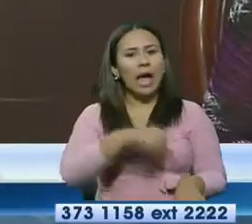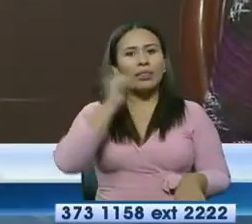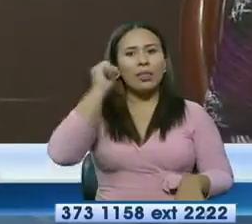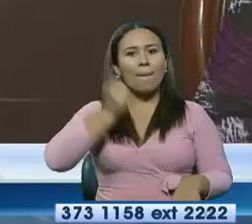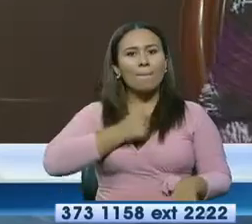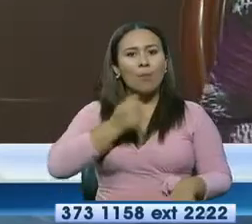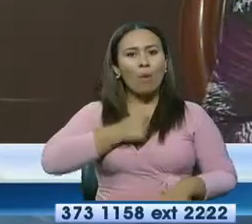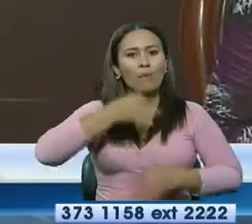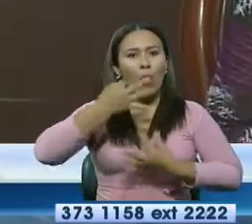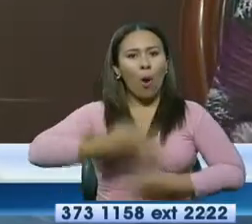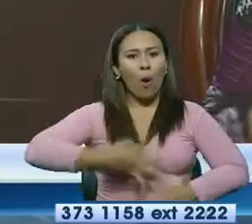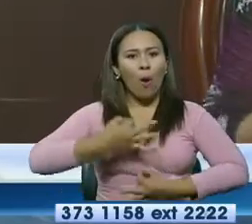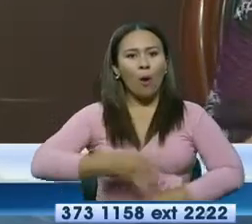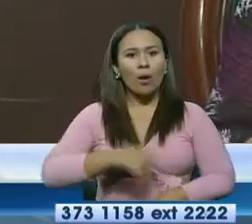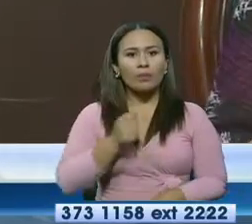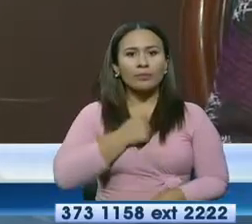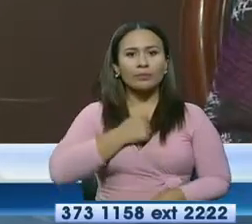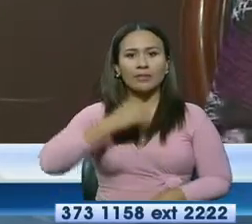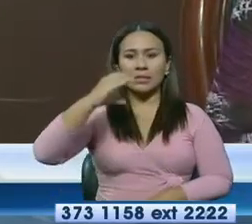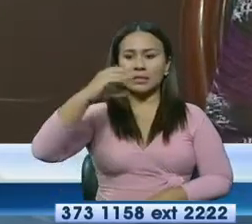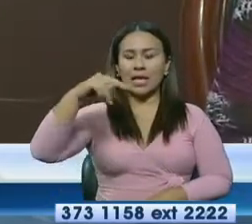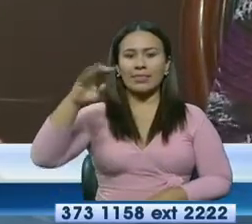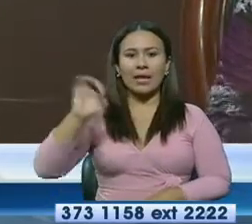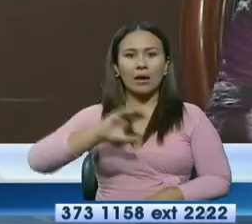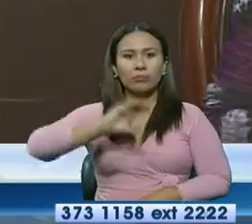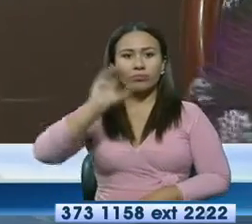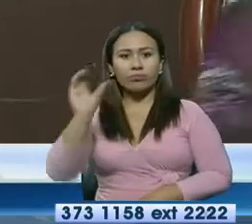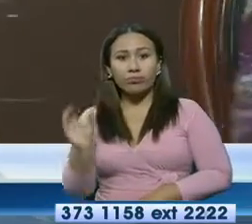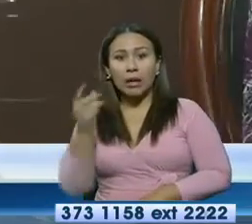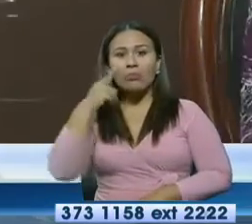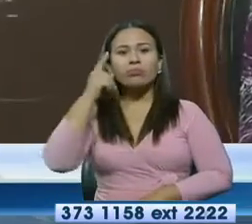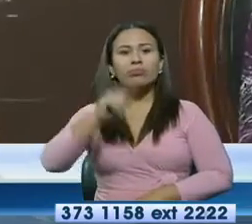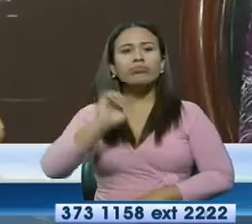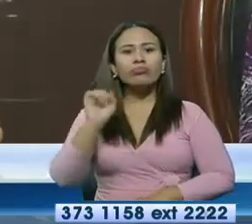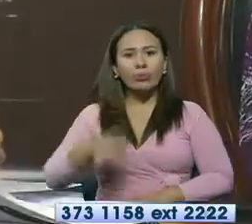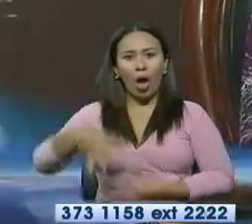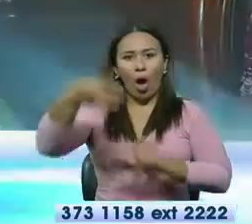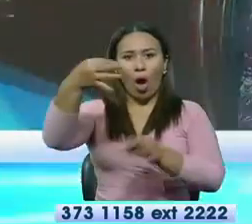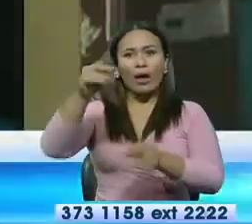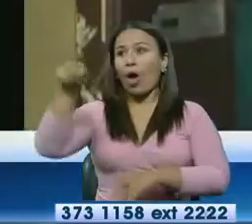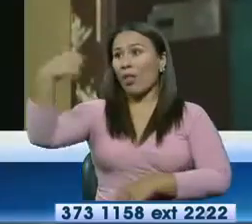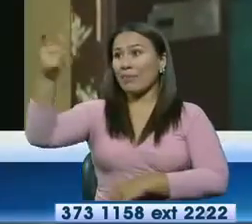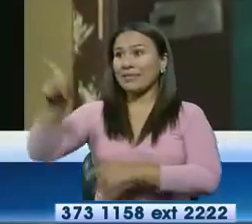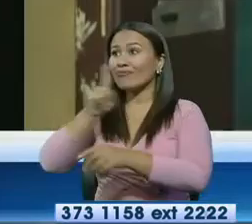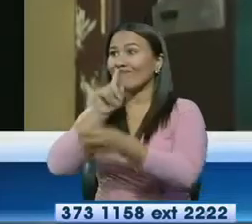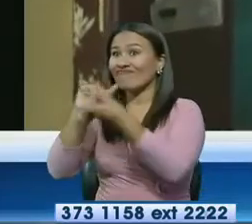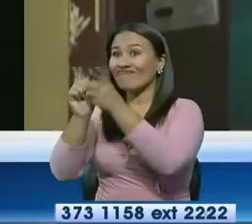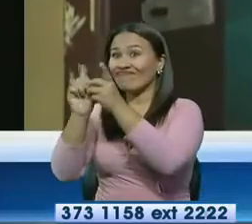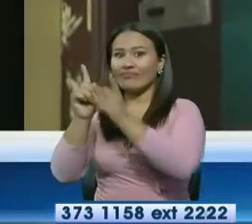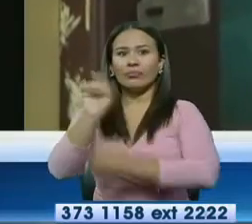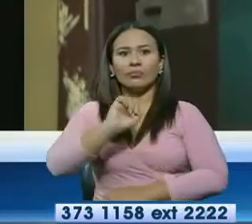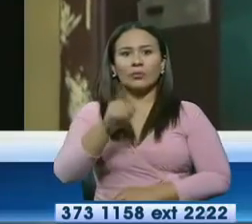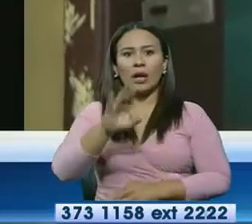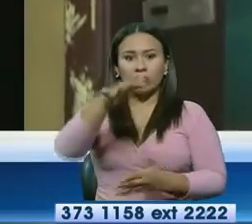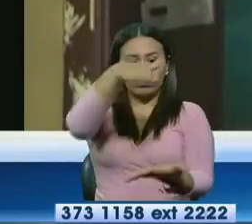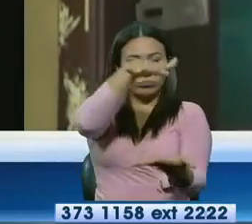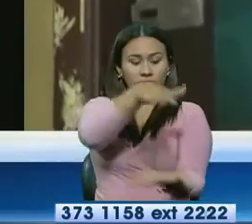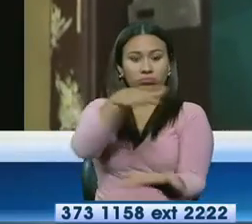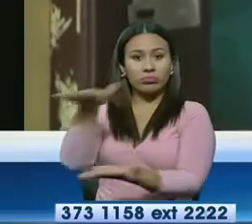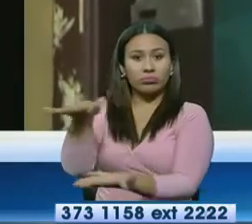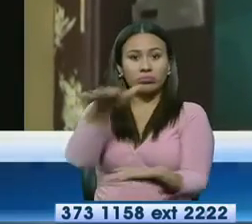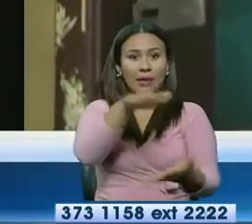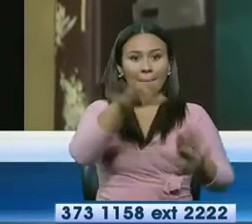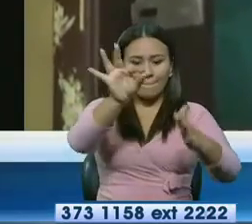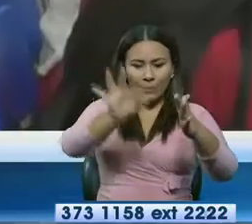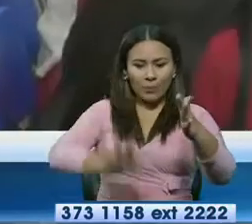porque obviamente al tratarse de medidas de seguridad, lo que tratamos es de que sea un documento inviolable. El uso de biombos para las votaciones serán